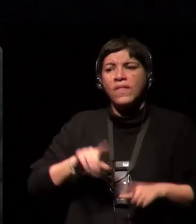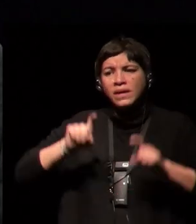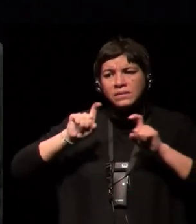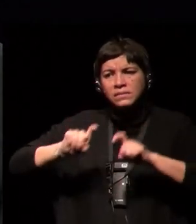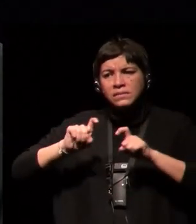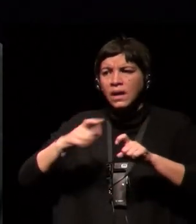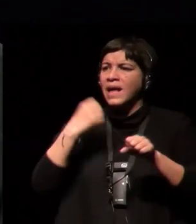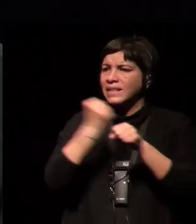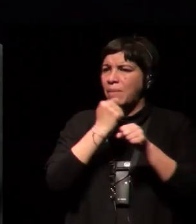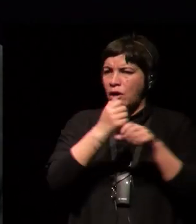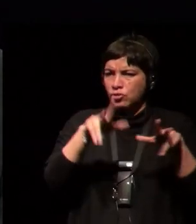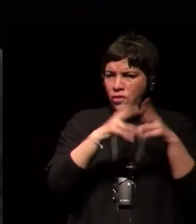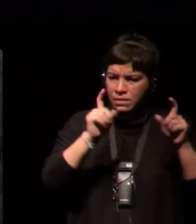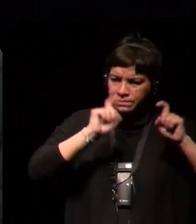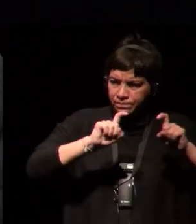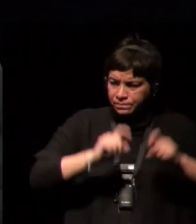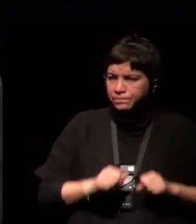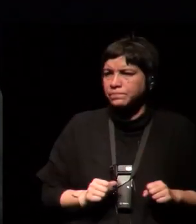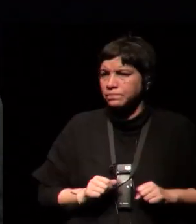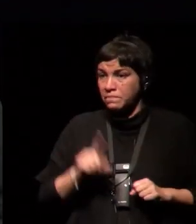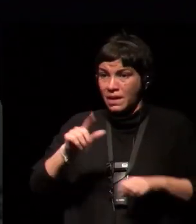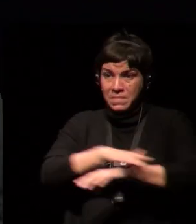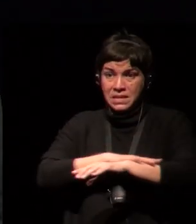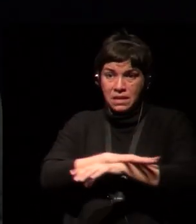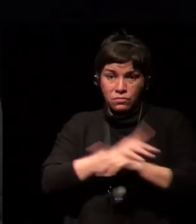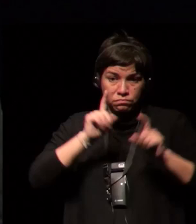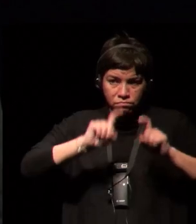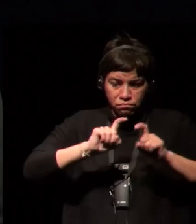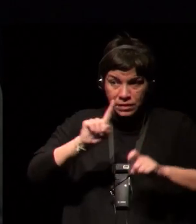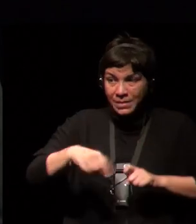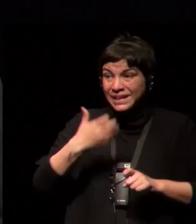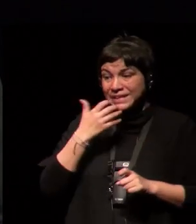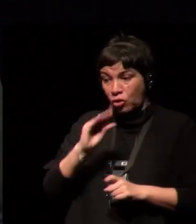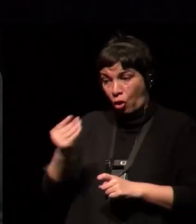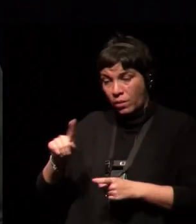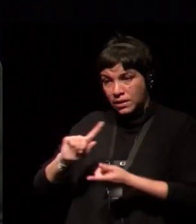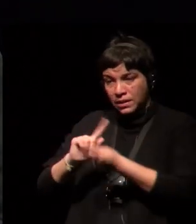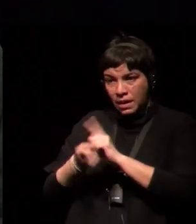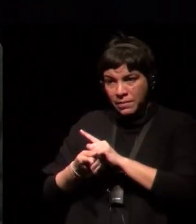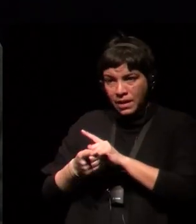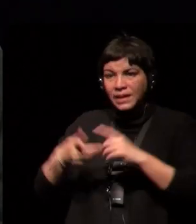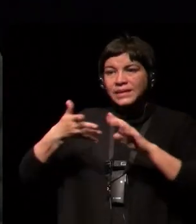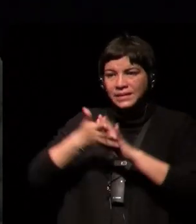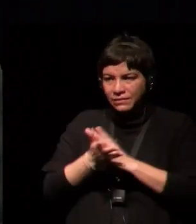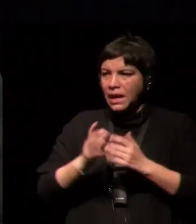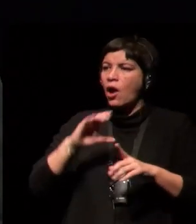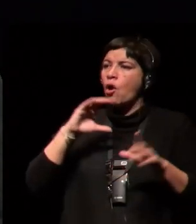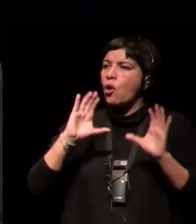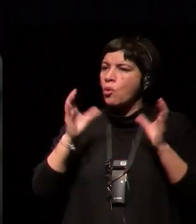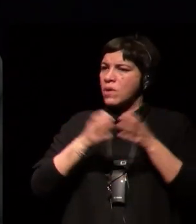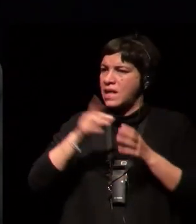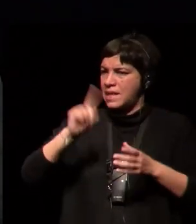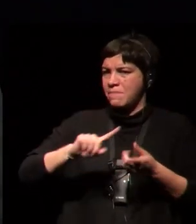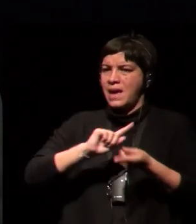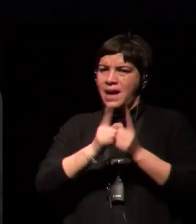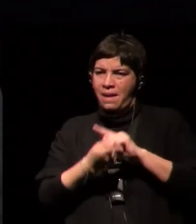la administración pública. Y si ese joven cambia, entonces la comunidad también podría cambiar su respuesta. Porque de lo contrario,